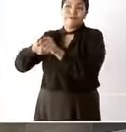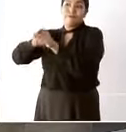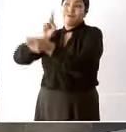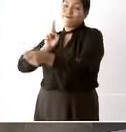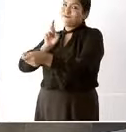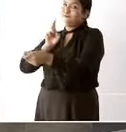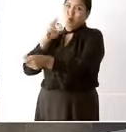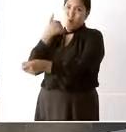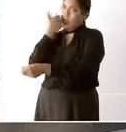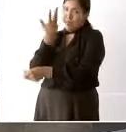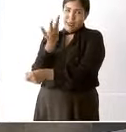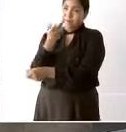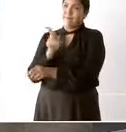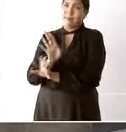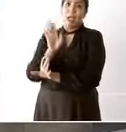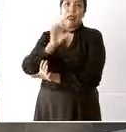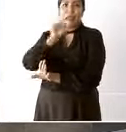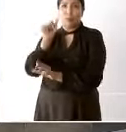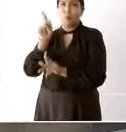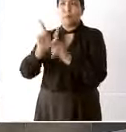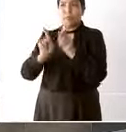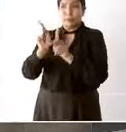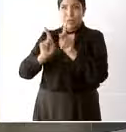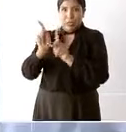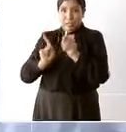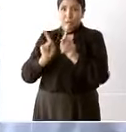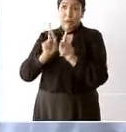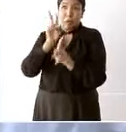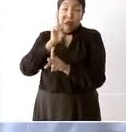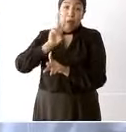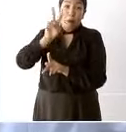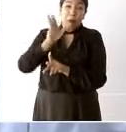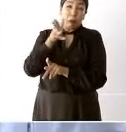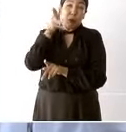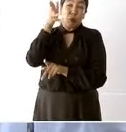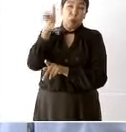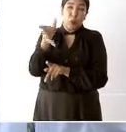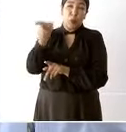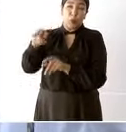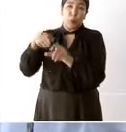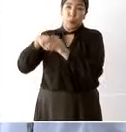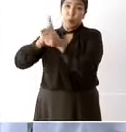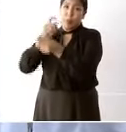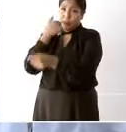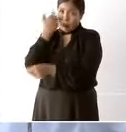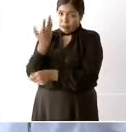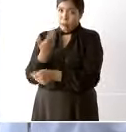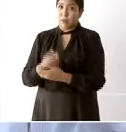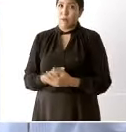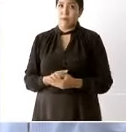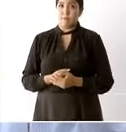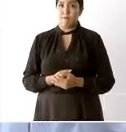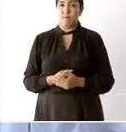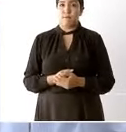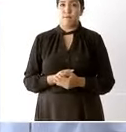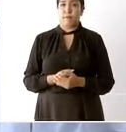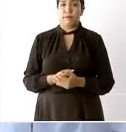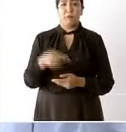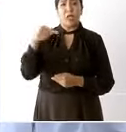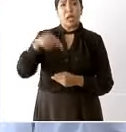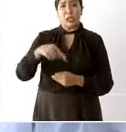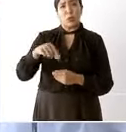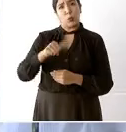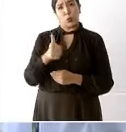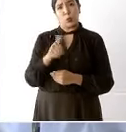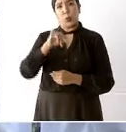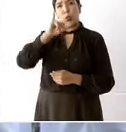trámite con ellos y no va a haber ningún problema para que desalojen. Y también ahí vamos a contar con este. Y aquí en Ixtaltepec es un